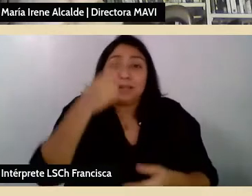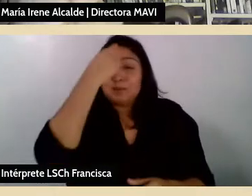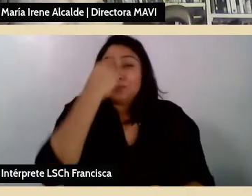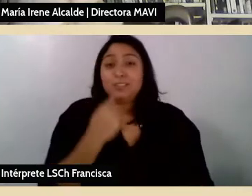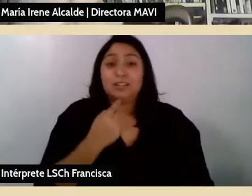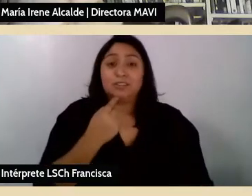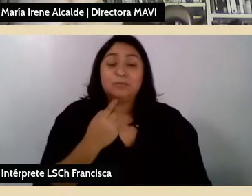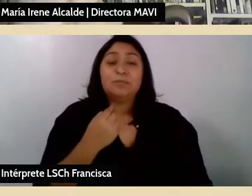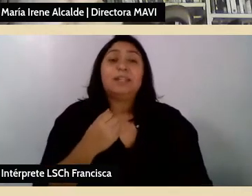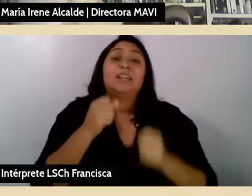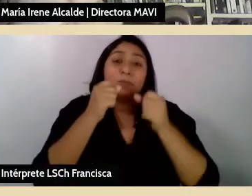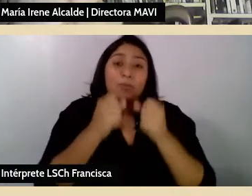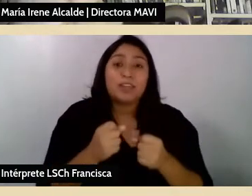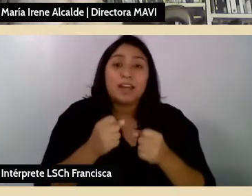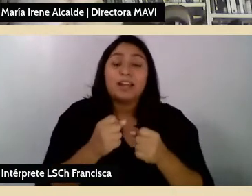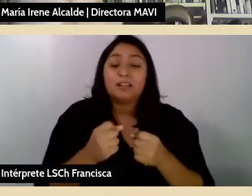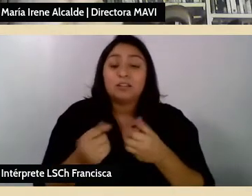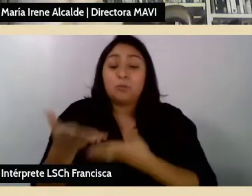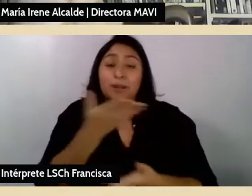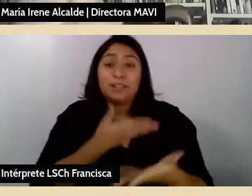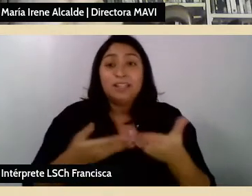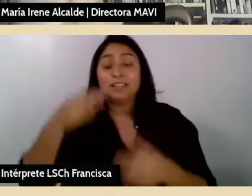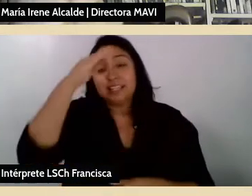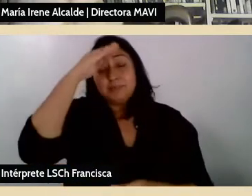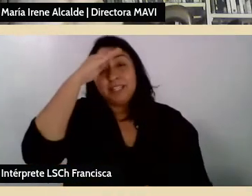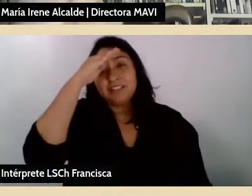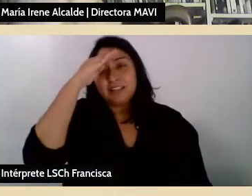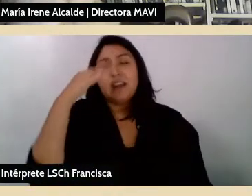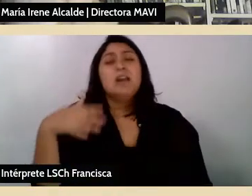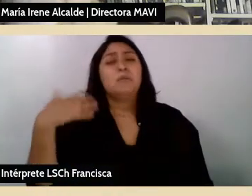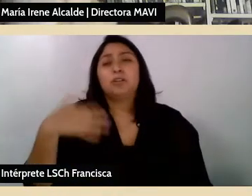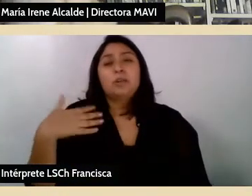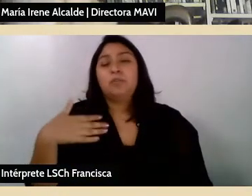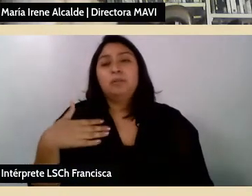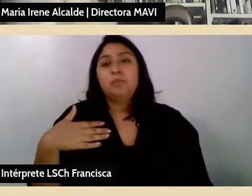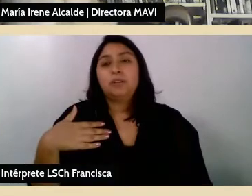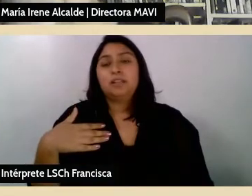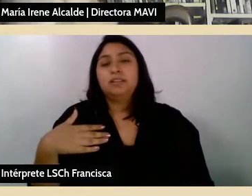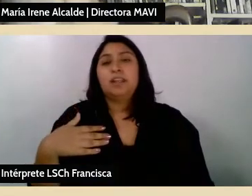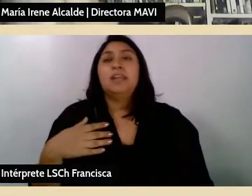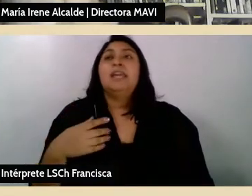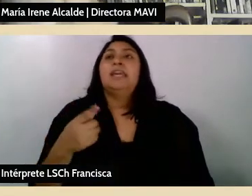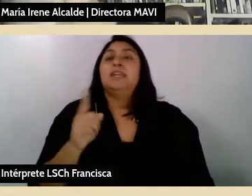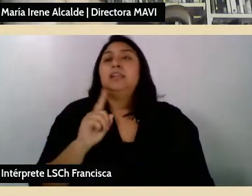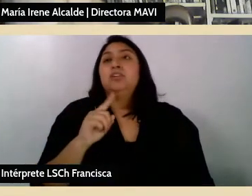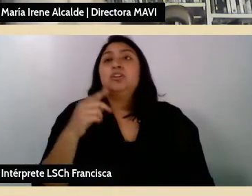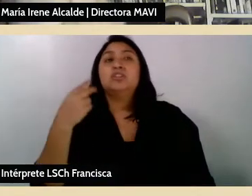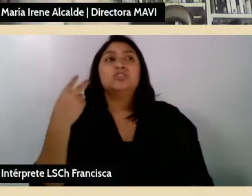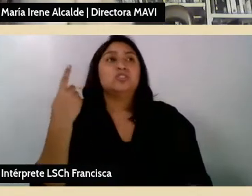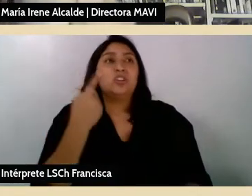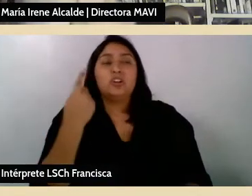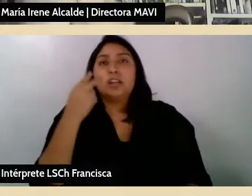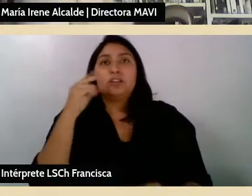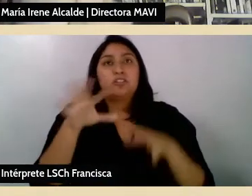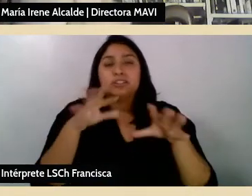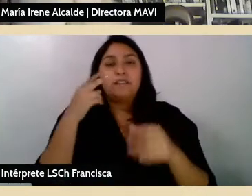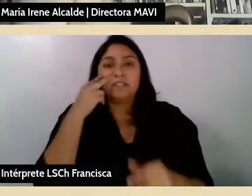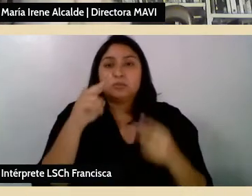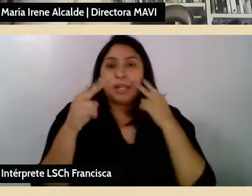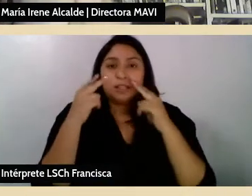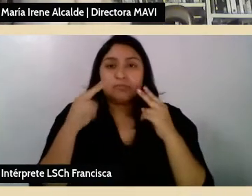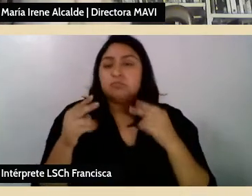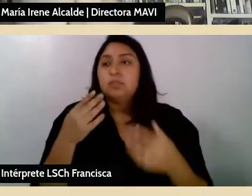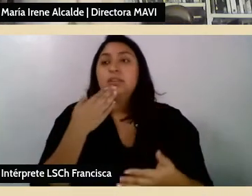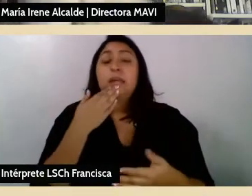sumando más y más museos para que puedan compartir esta experiencia, porque es muy importante. Y no solo en